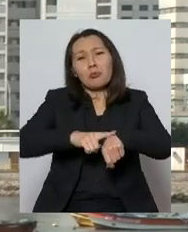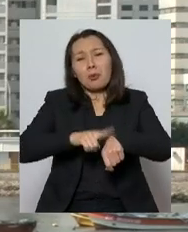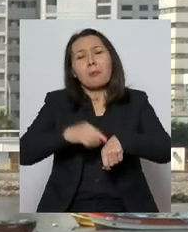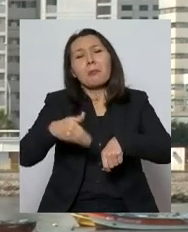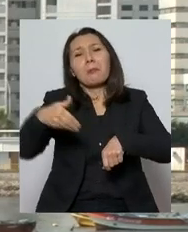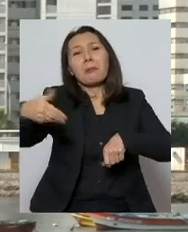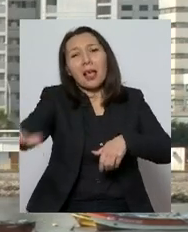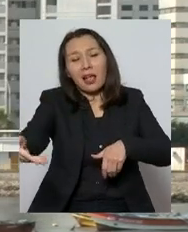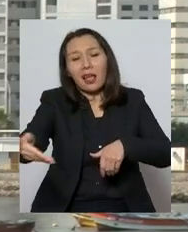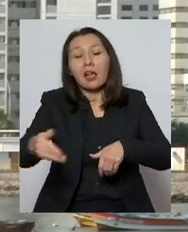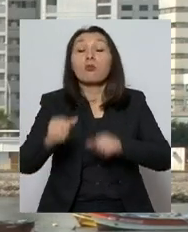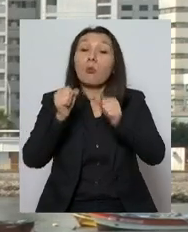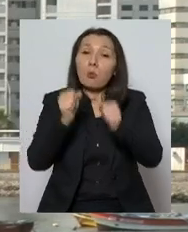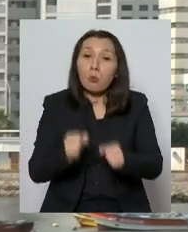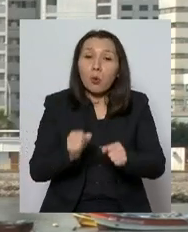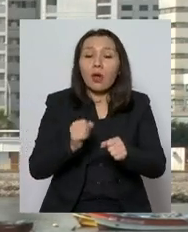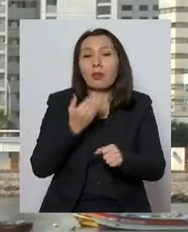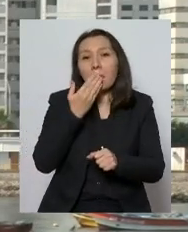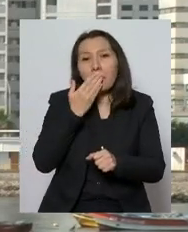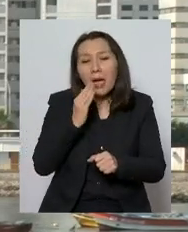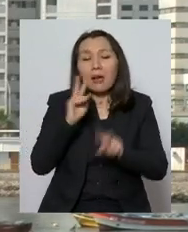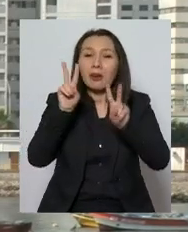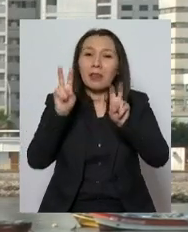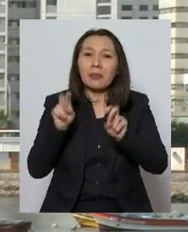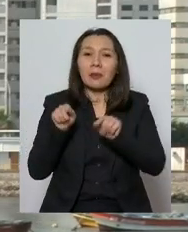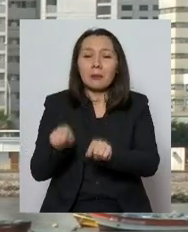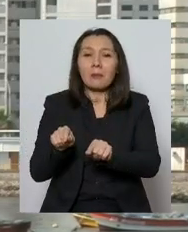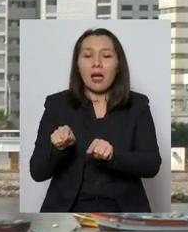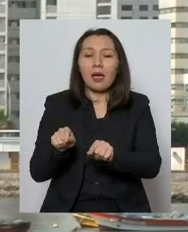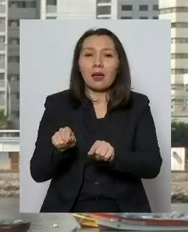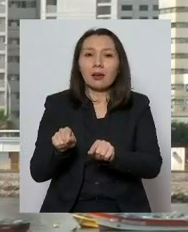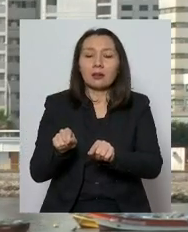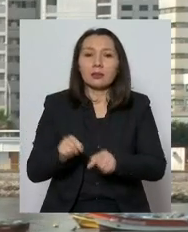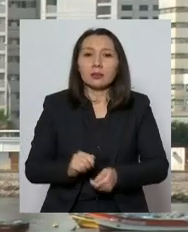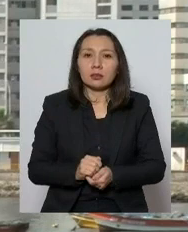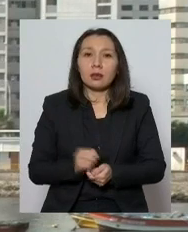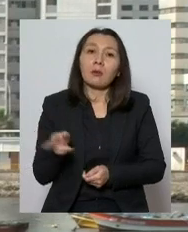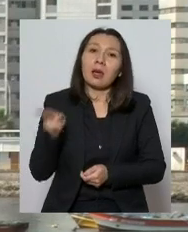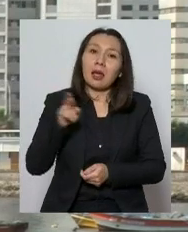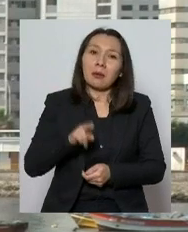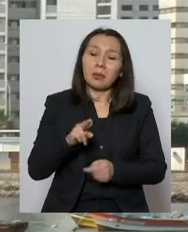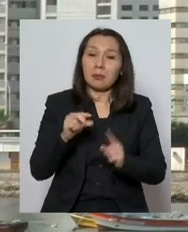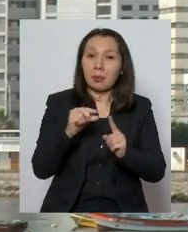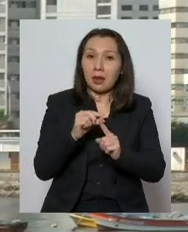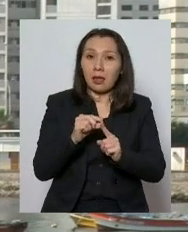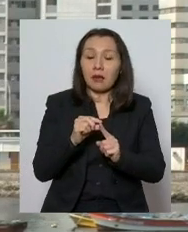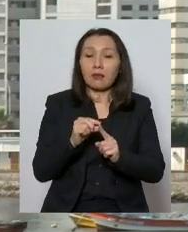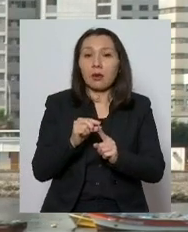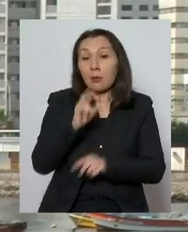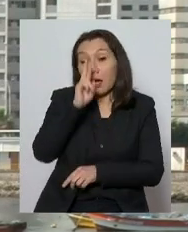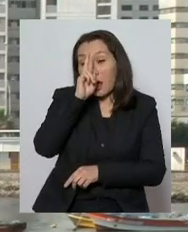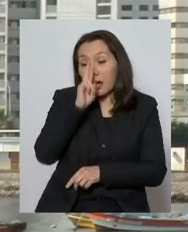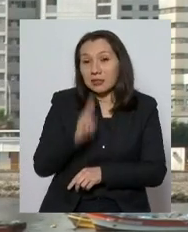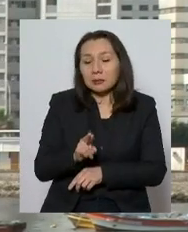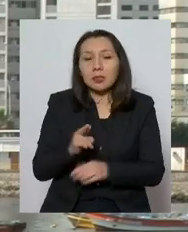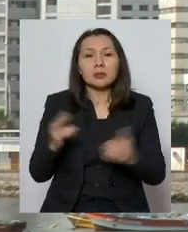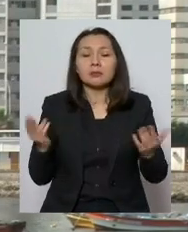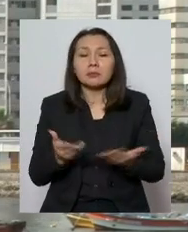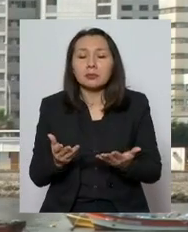ocasión lo que pudiera calificarse, repito la palabra no más con respeto,